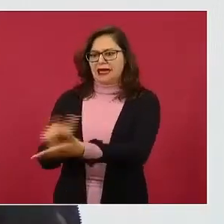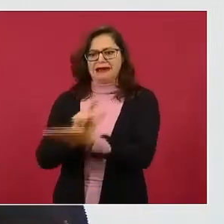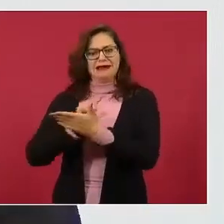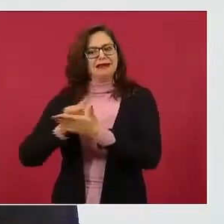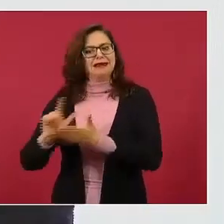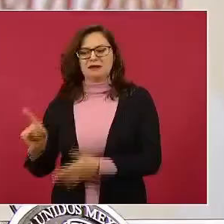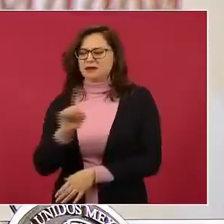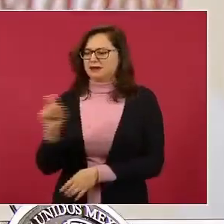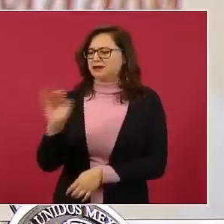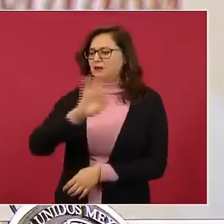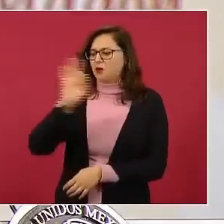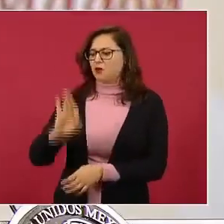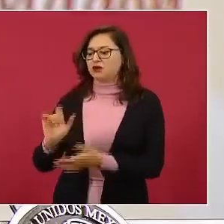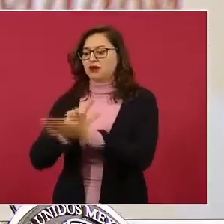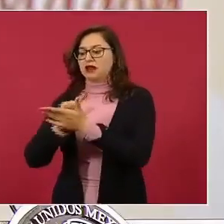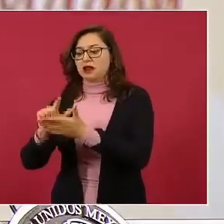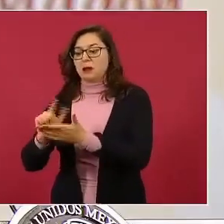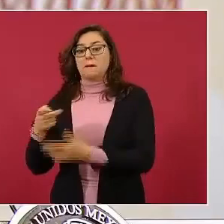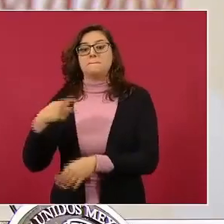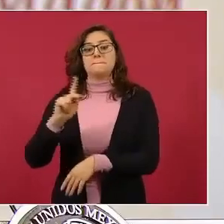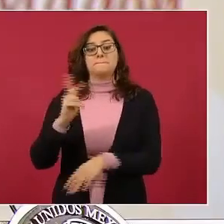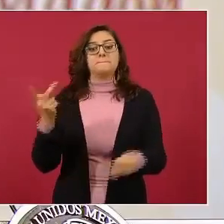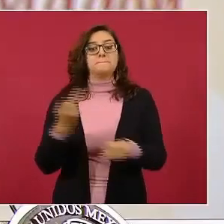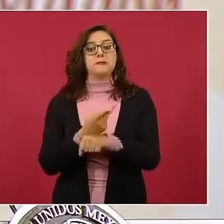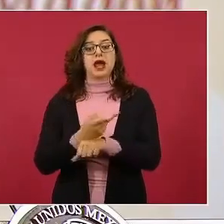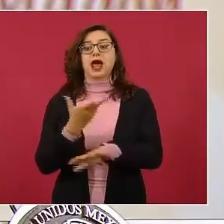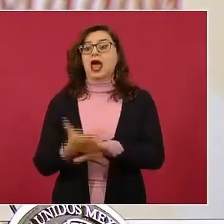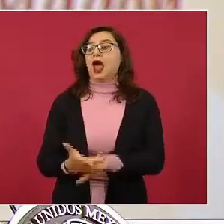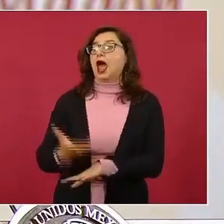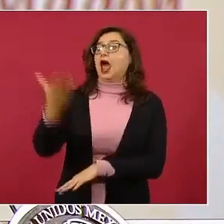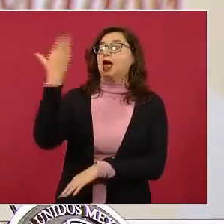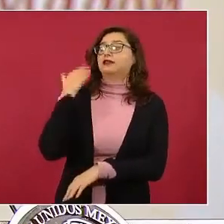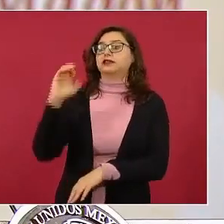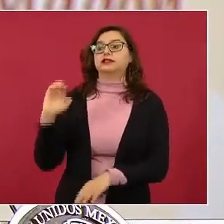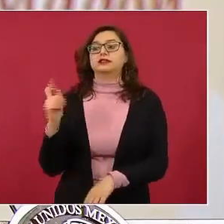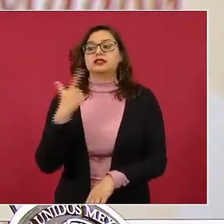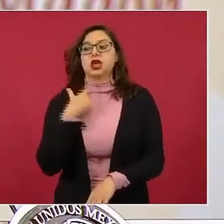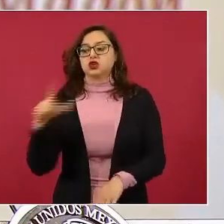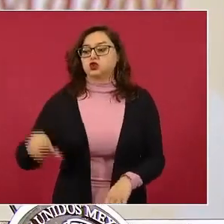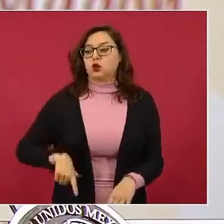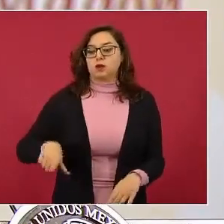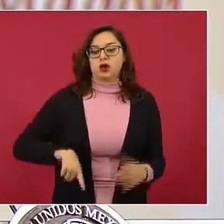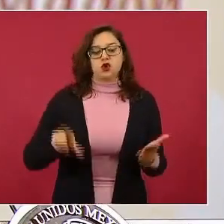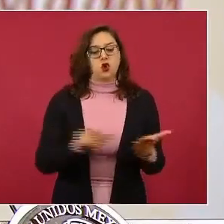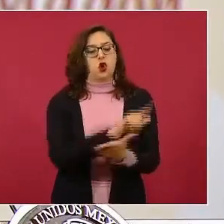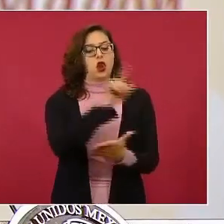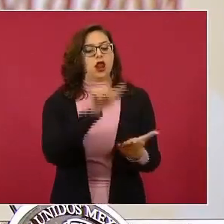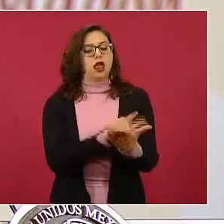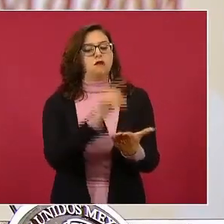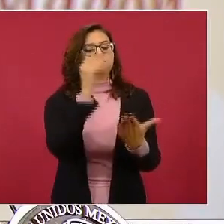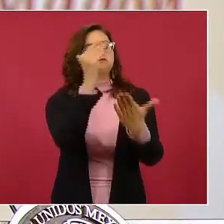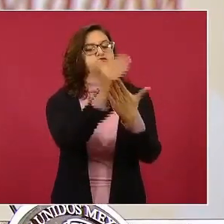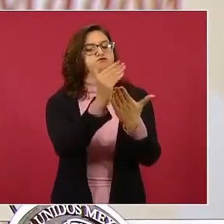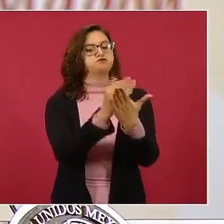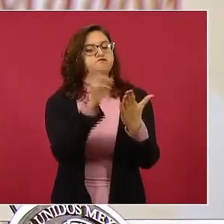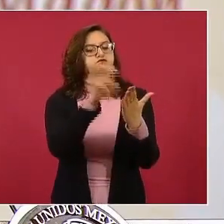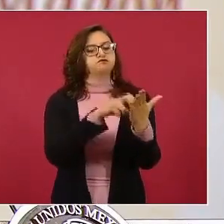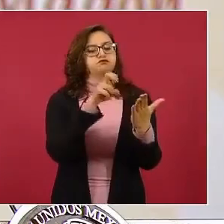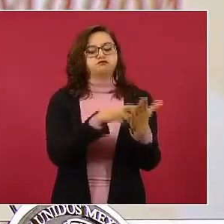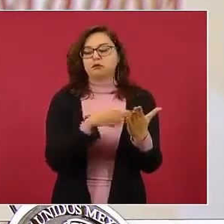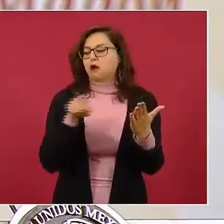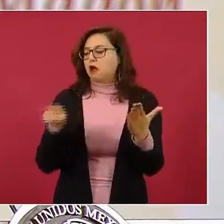reforma energética impulsada por el gobierno neoliberal se buscaba en todo momento